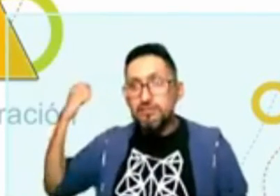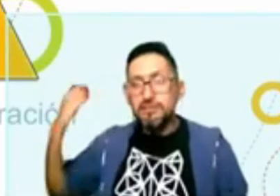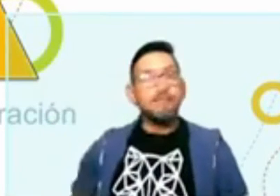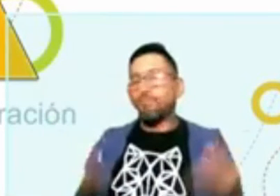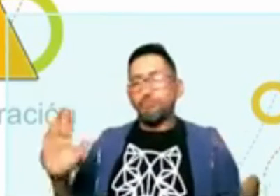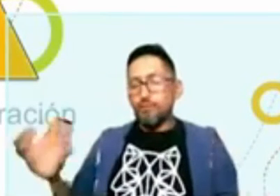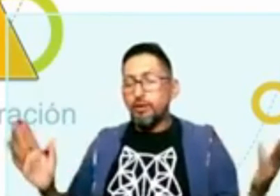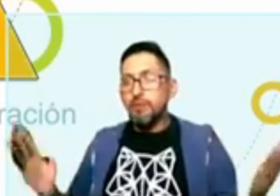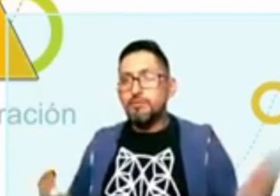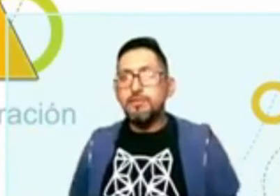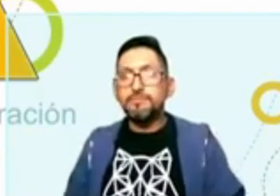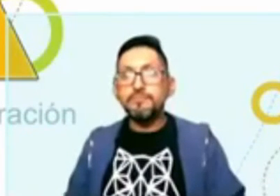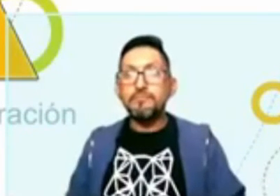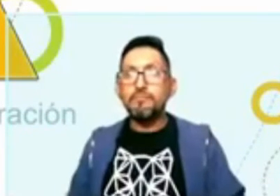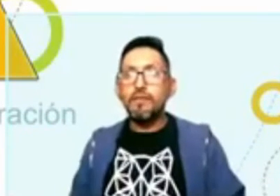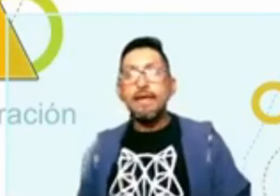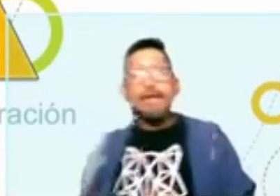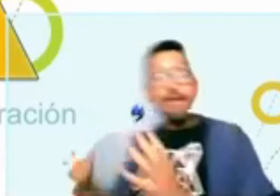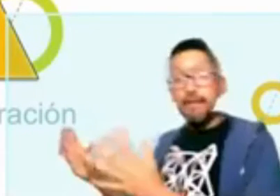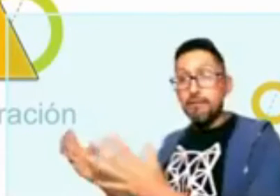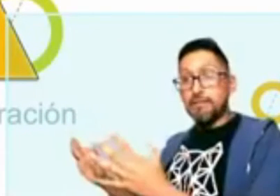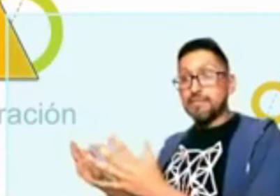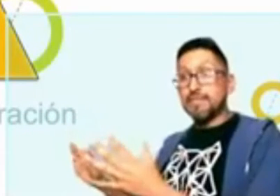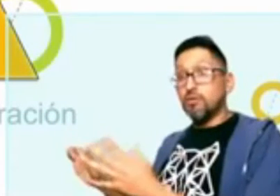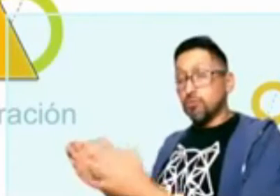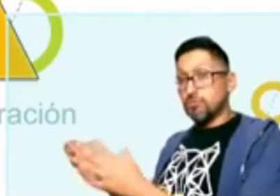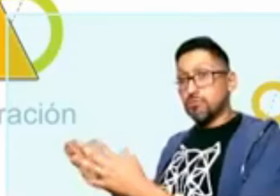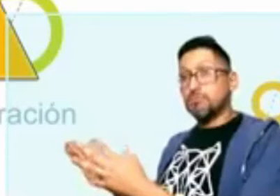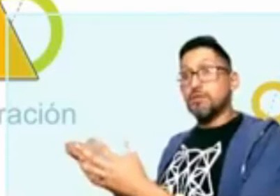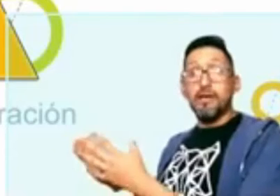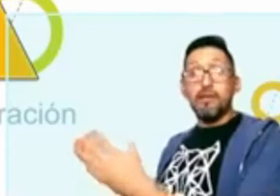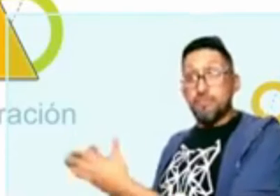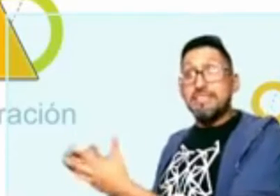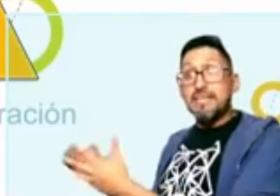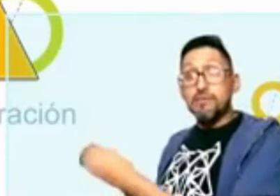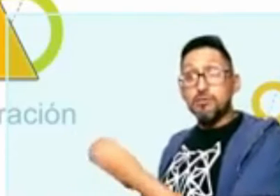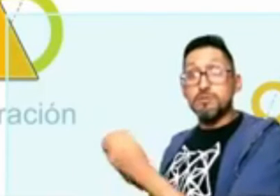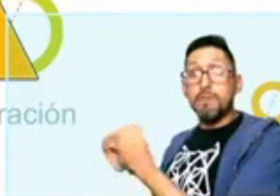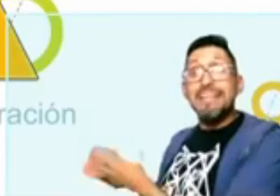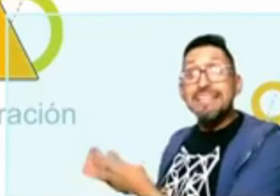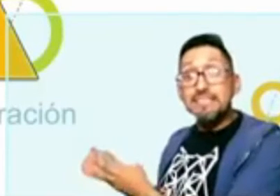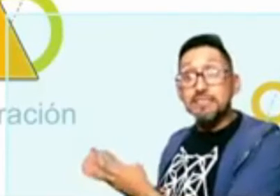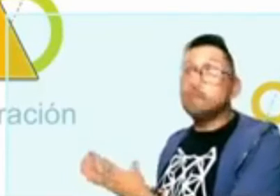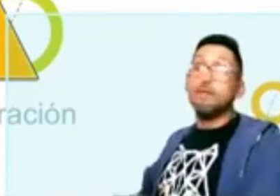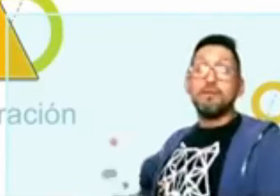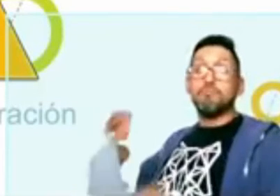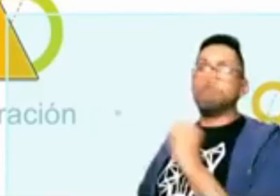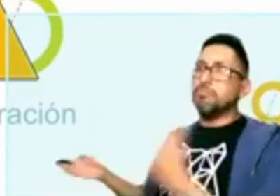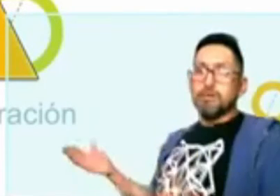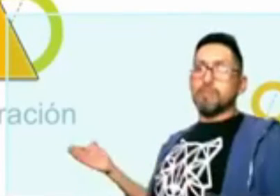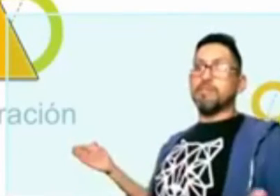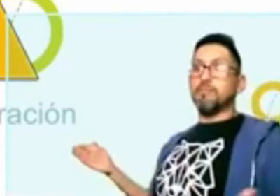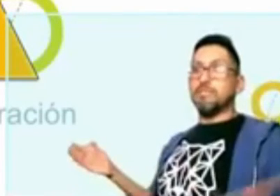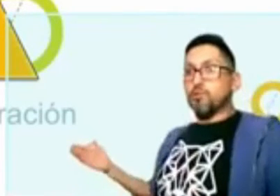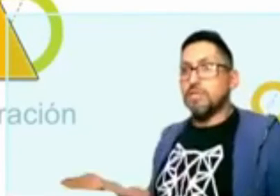¿no? No, no queremos eso. Y mientras tanto, los economistas, los capitalistas decían, no,